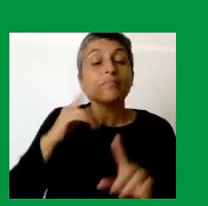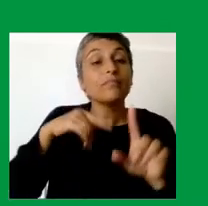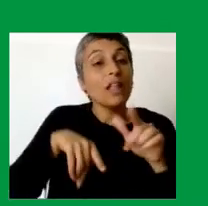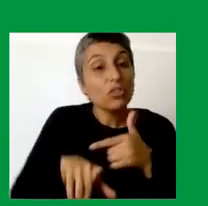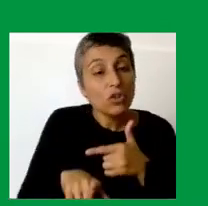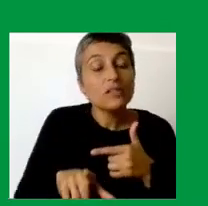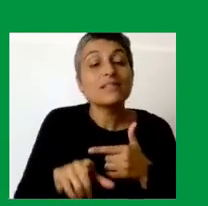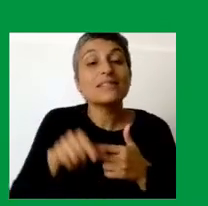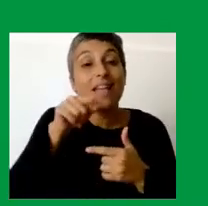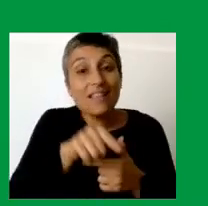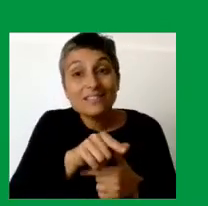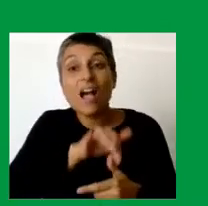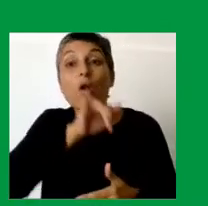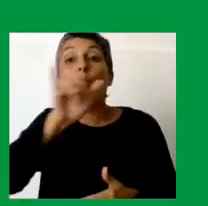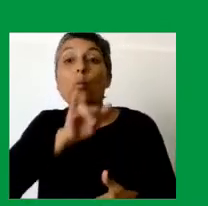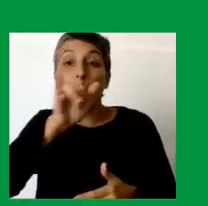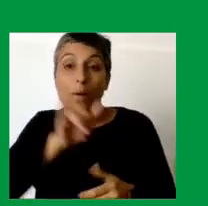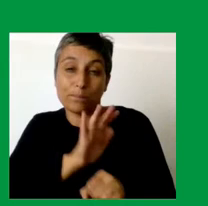cuenta es,